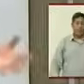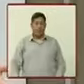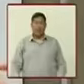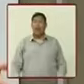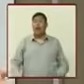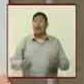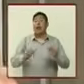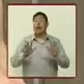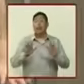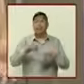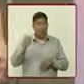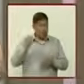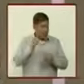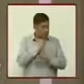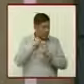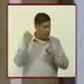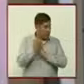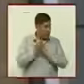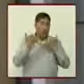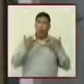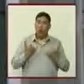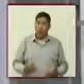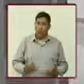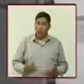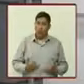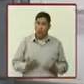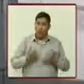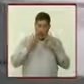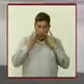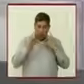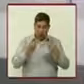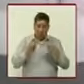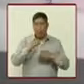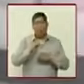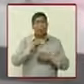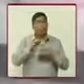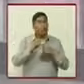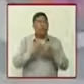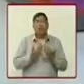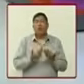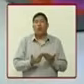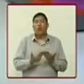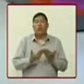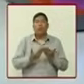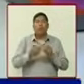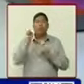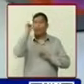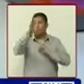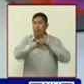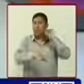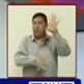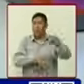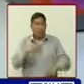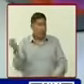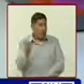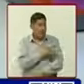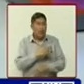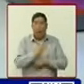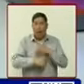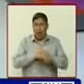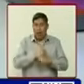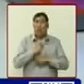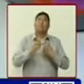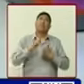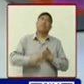Como no puede ser de otra manera, hoy se comienza a hacer el recuento de los daños posterior al carnaval que lamentablemente ocurre año a año. A ver,